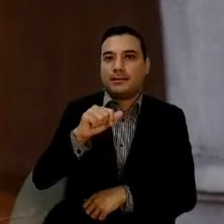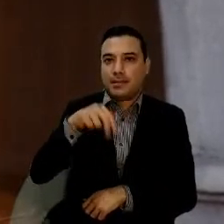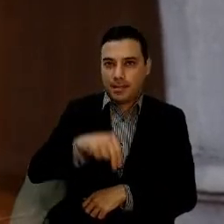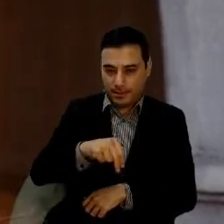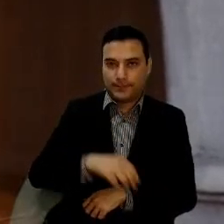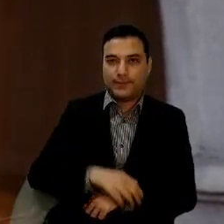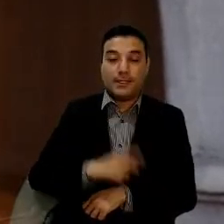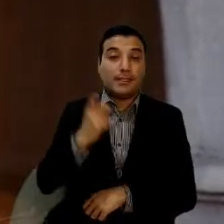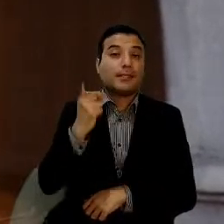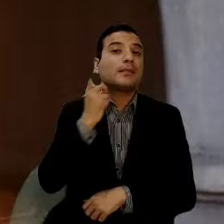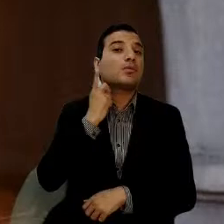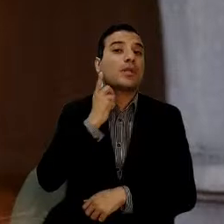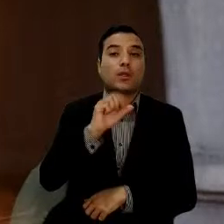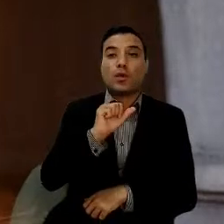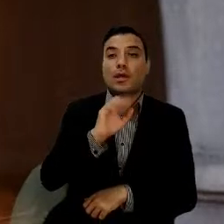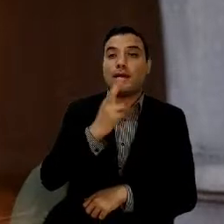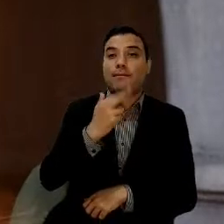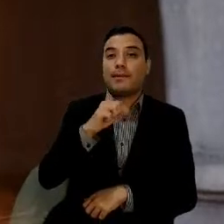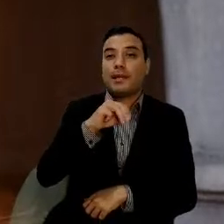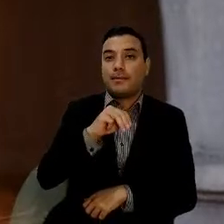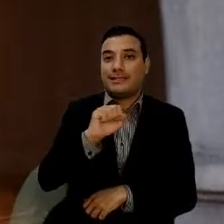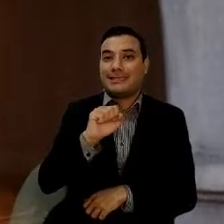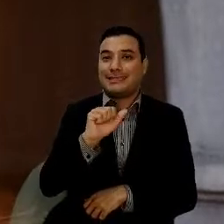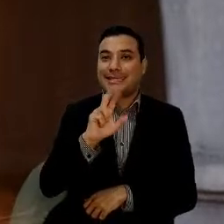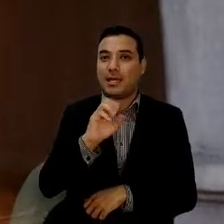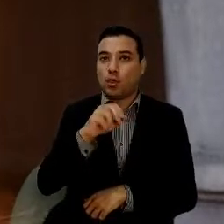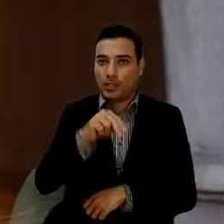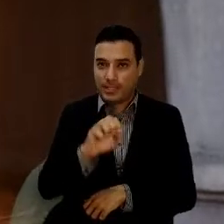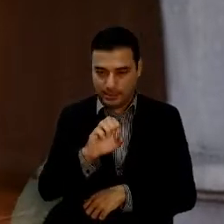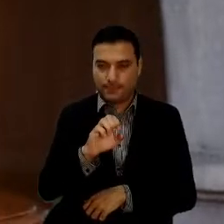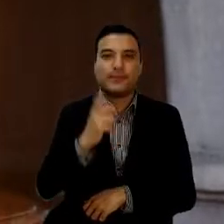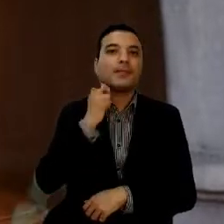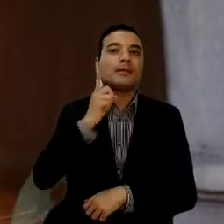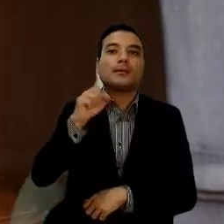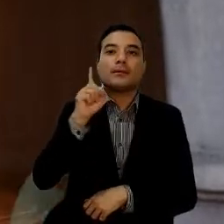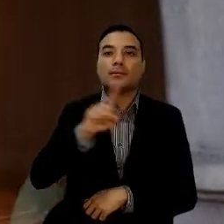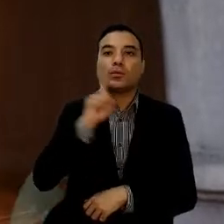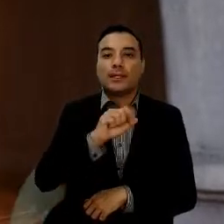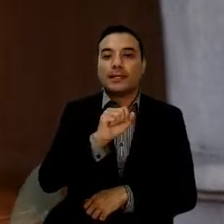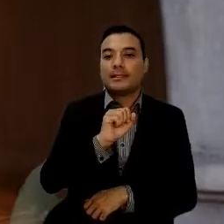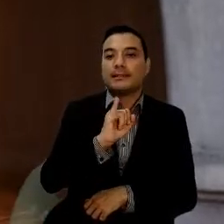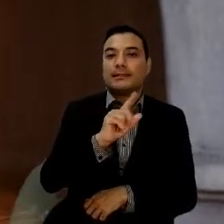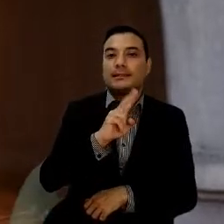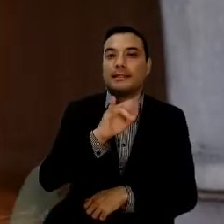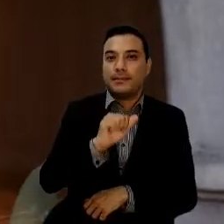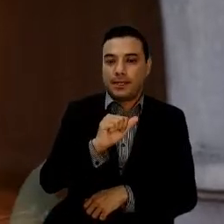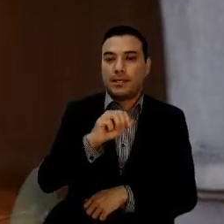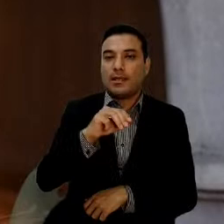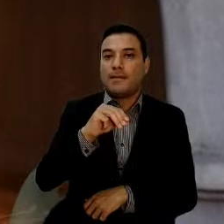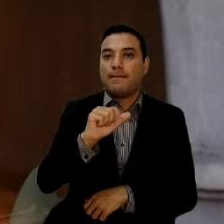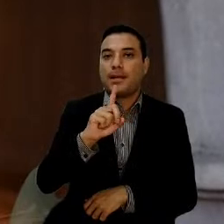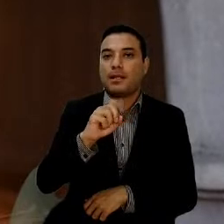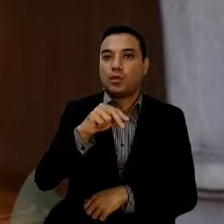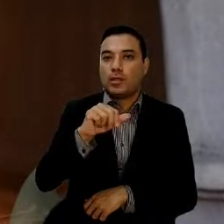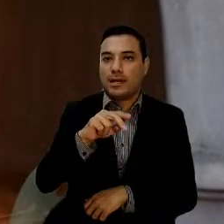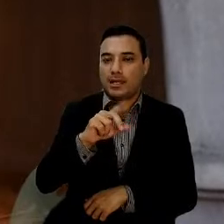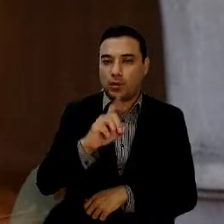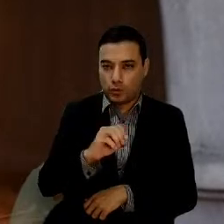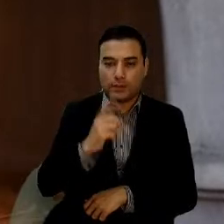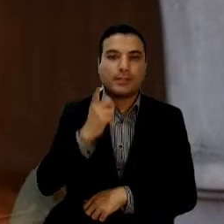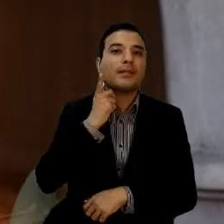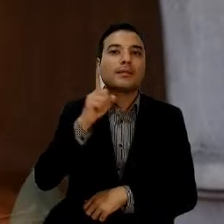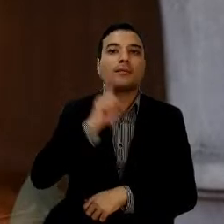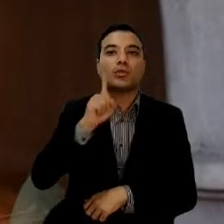al diputado Abraham Saroné Campos, la diputada Silvia Barberena Maldonado y la diputada María de